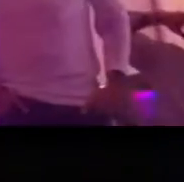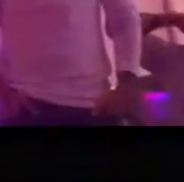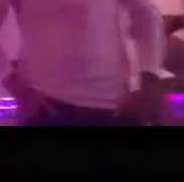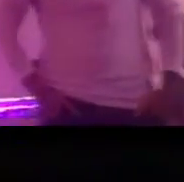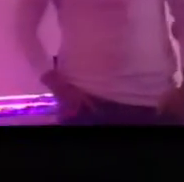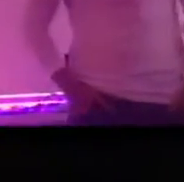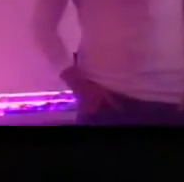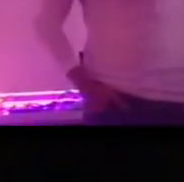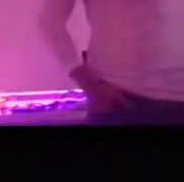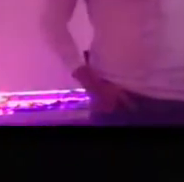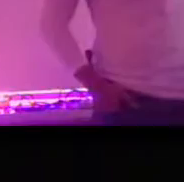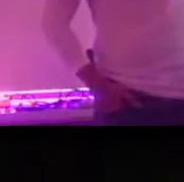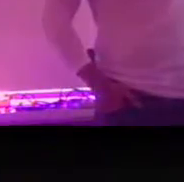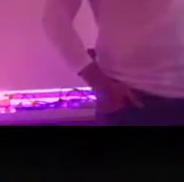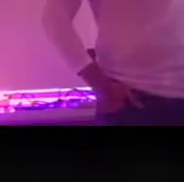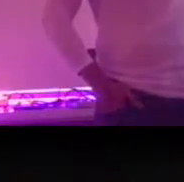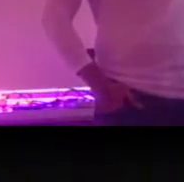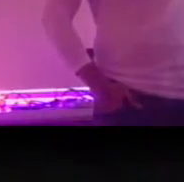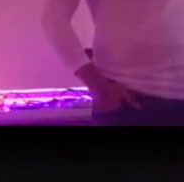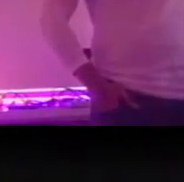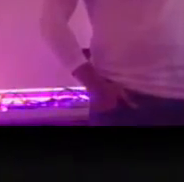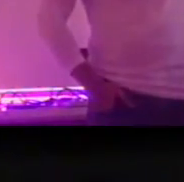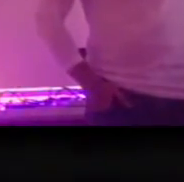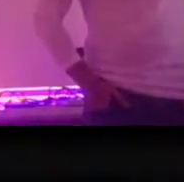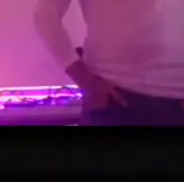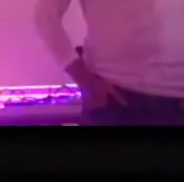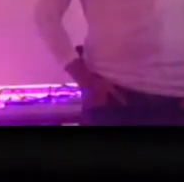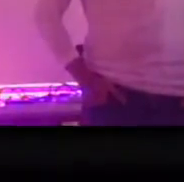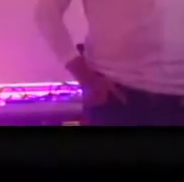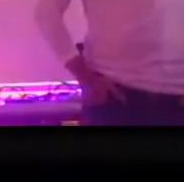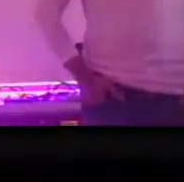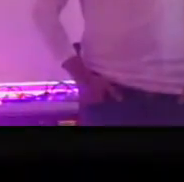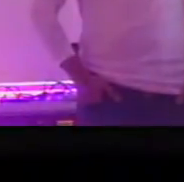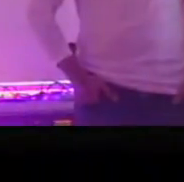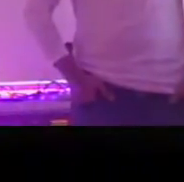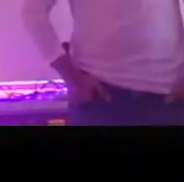Con tu cuerpo egoísta, con tu cuerpo egoísta, y con mi cuerpo egoísta.